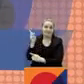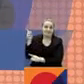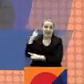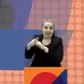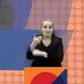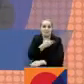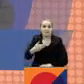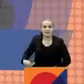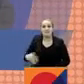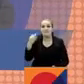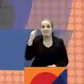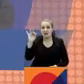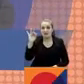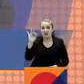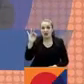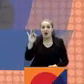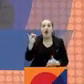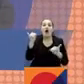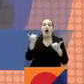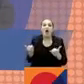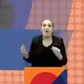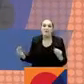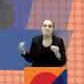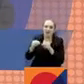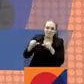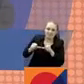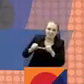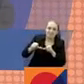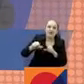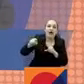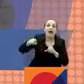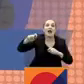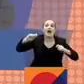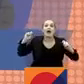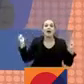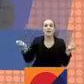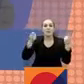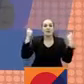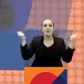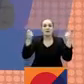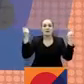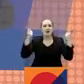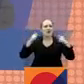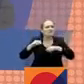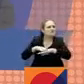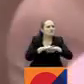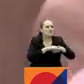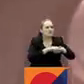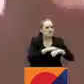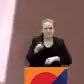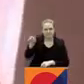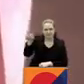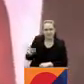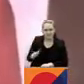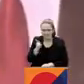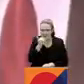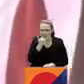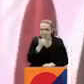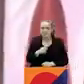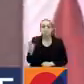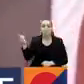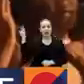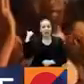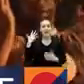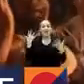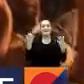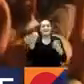en su contra, suma una nueva condena. Sus campañas hacia el Elíseo siguen bajo la lupa. Aspirar a la